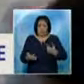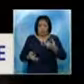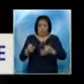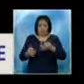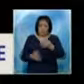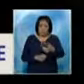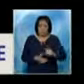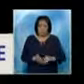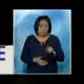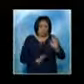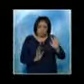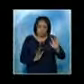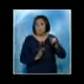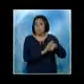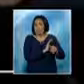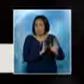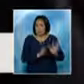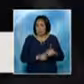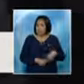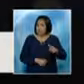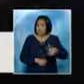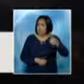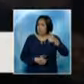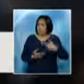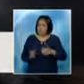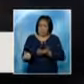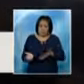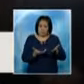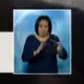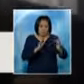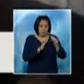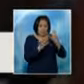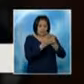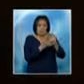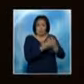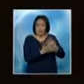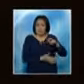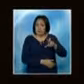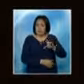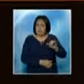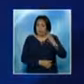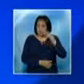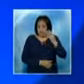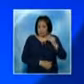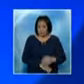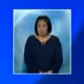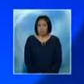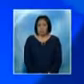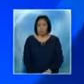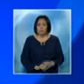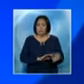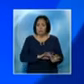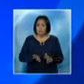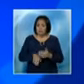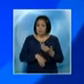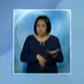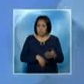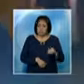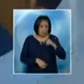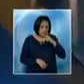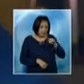asesino. Las autoridades han dispuesto su traslado al penal Pixi de Chiclayo. Bien, y por otro lado, una